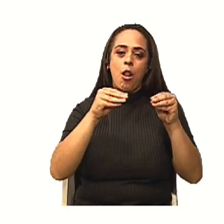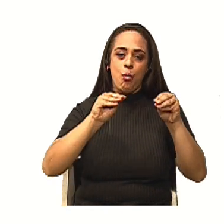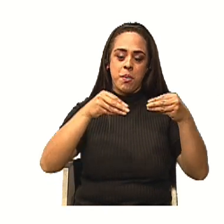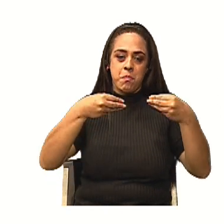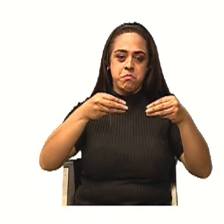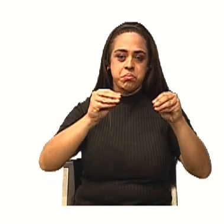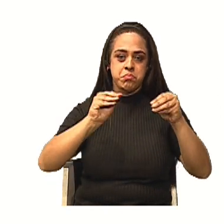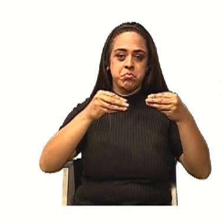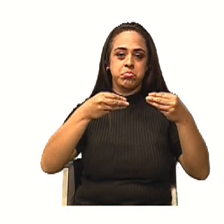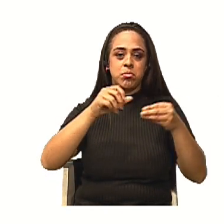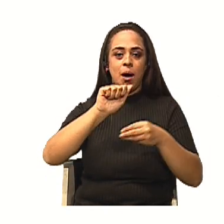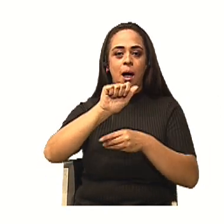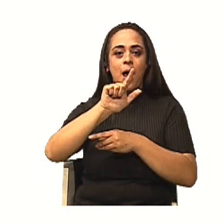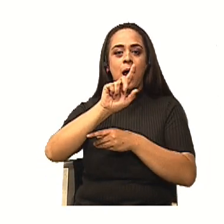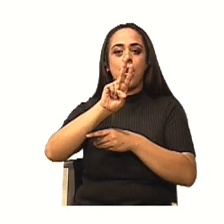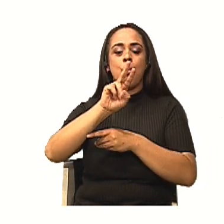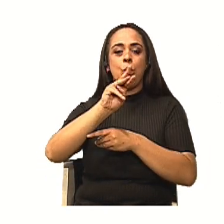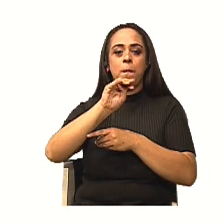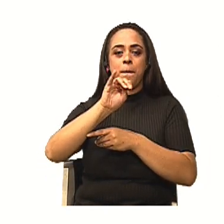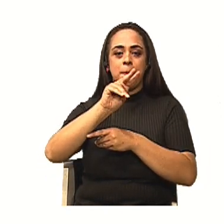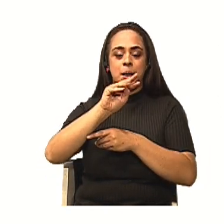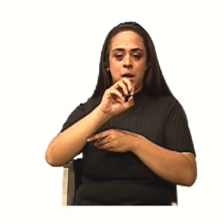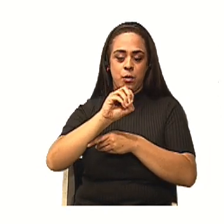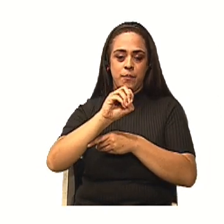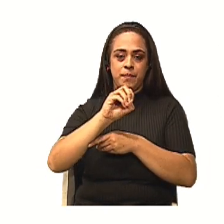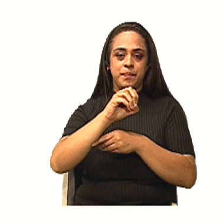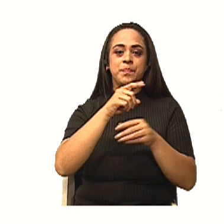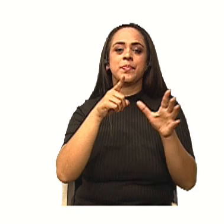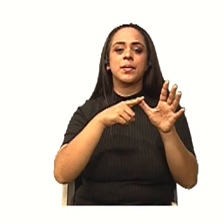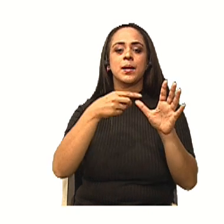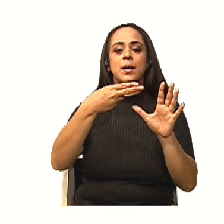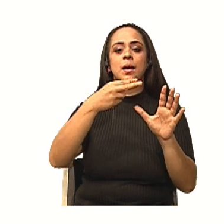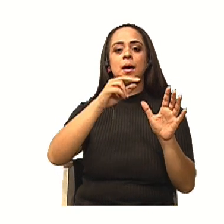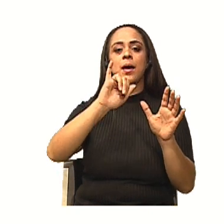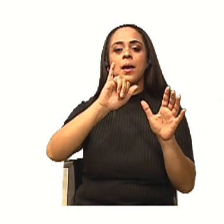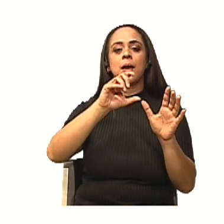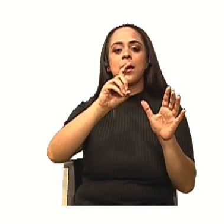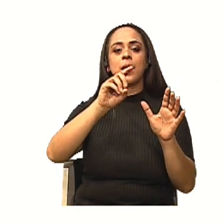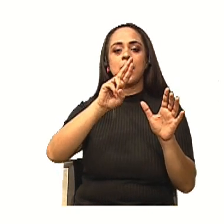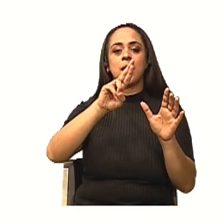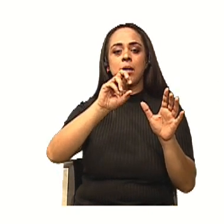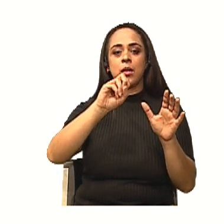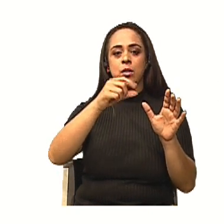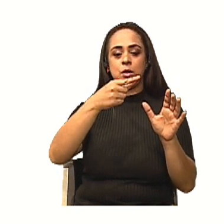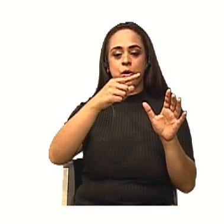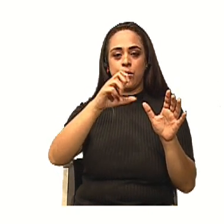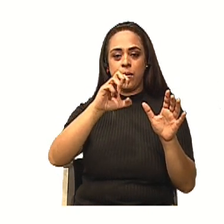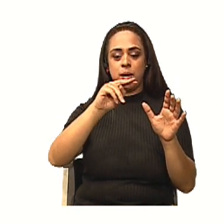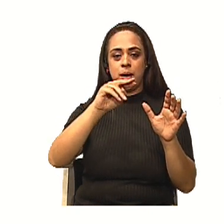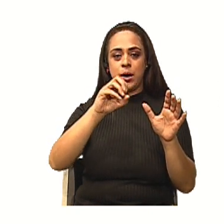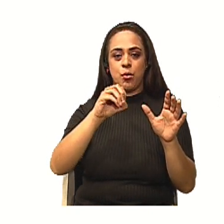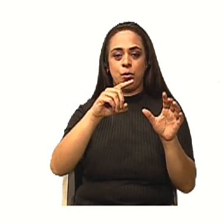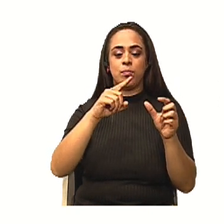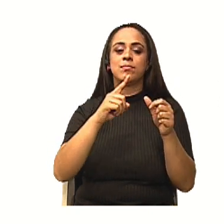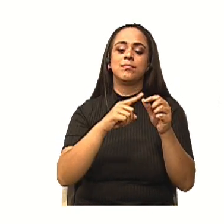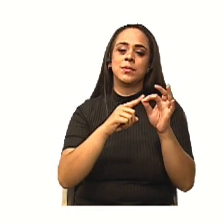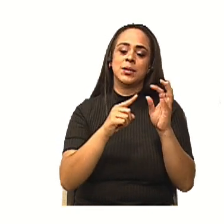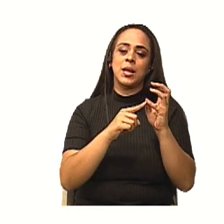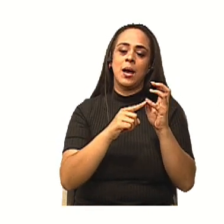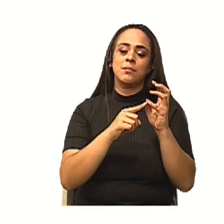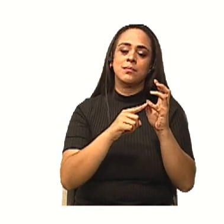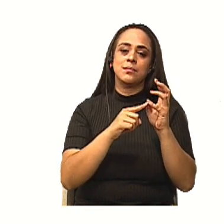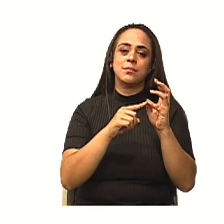sirve para uso cotidiano. También está el hidrógeno, que es un gas, está en la atmósfera, no es